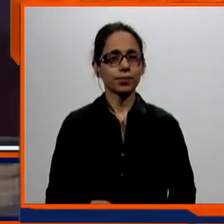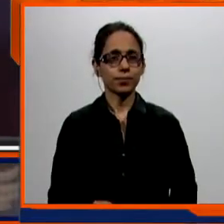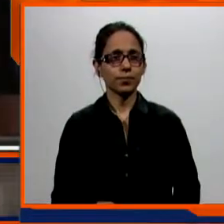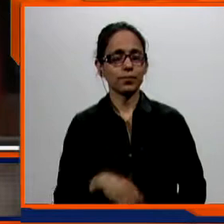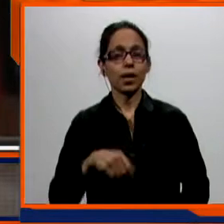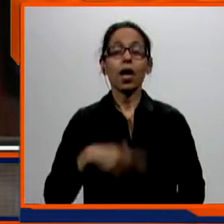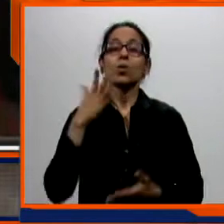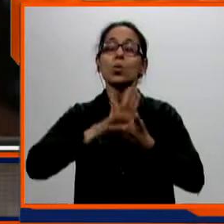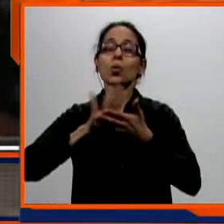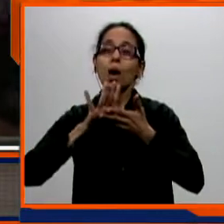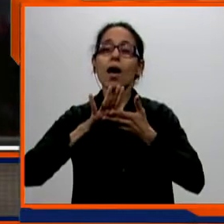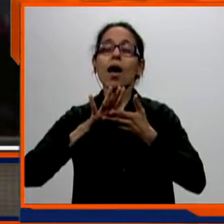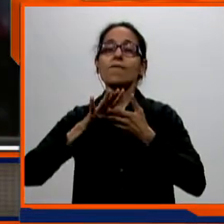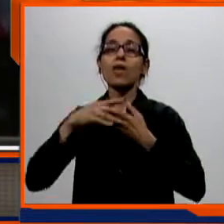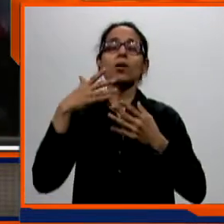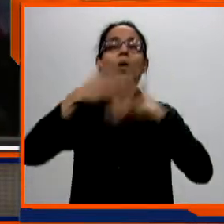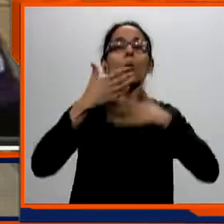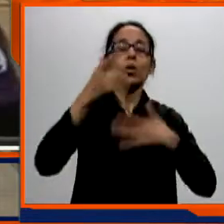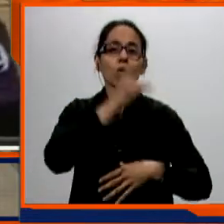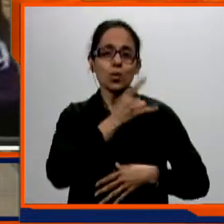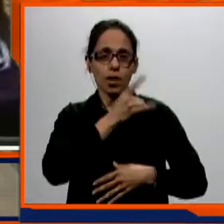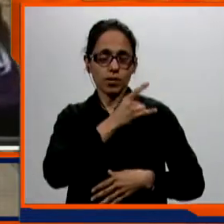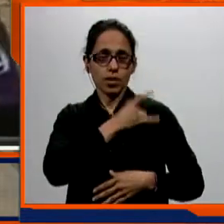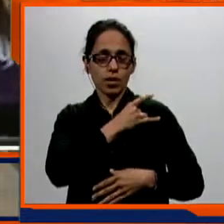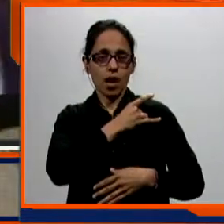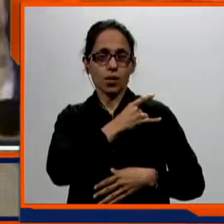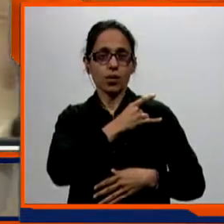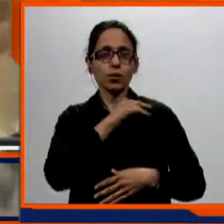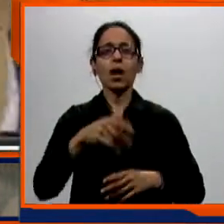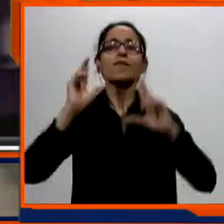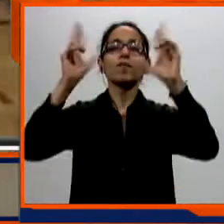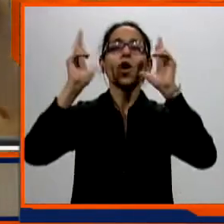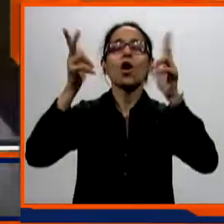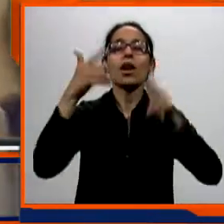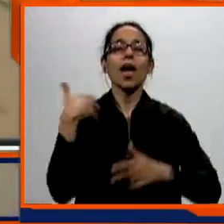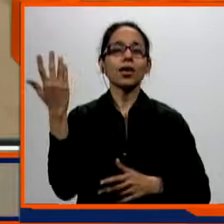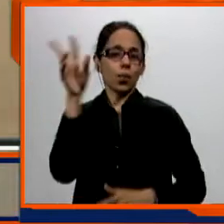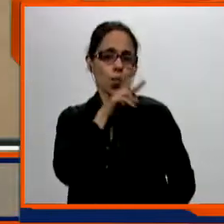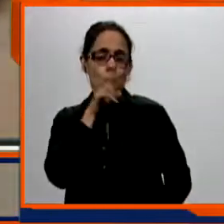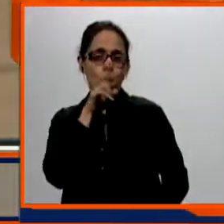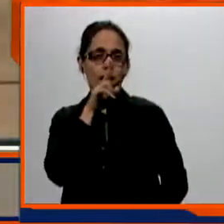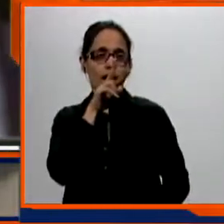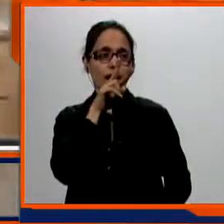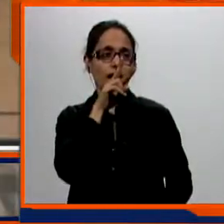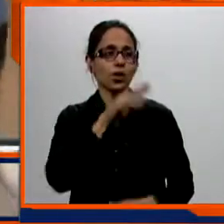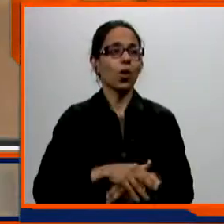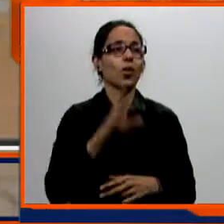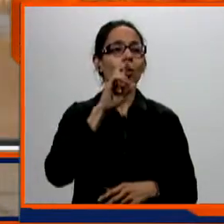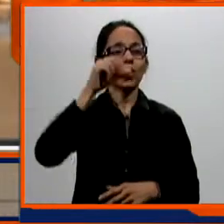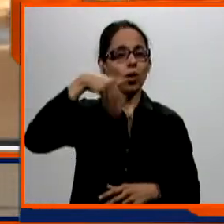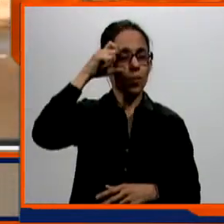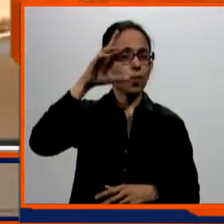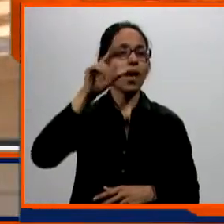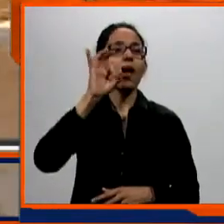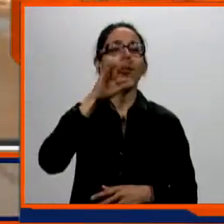Y esta nueva edición de los Juegos Universitarios, estamos hablando de voleibol femenino, donde Romero Brest